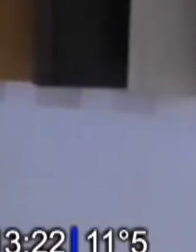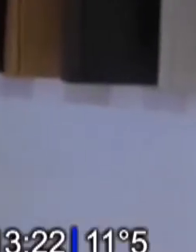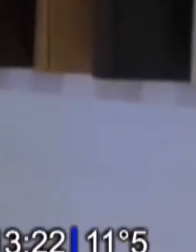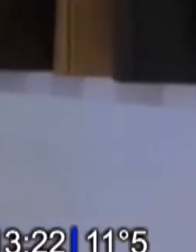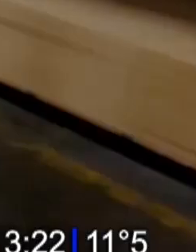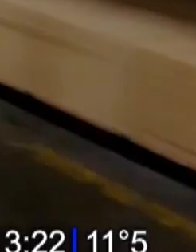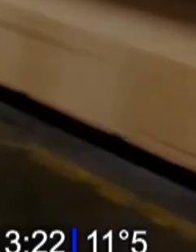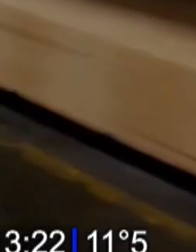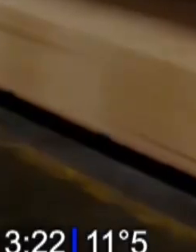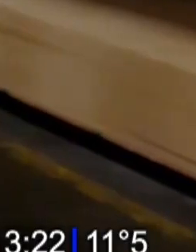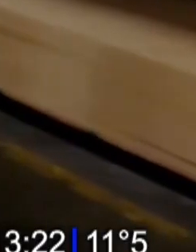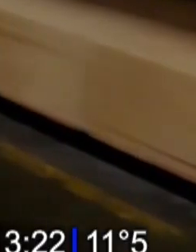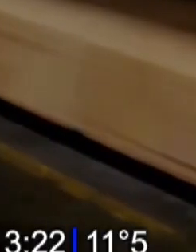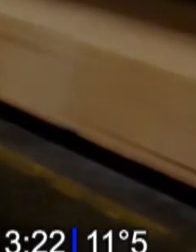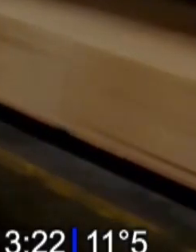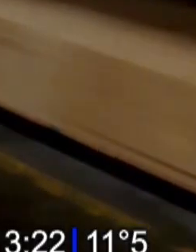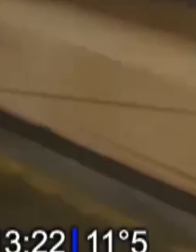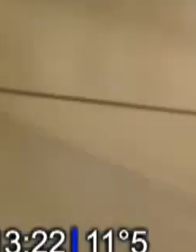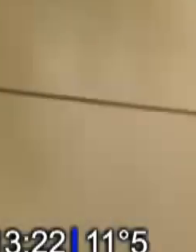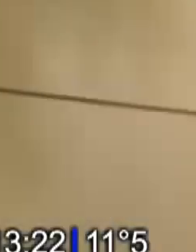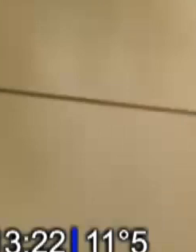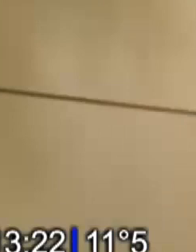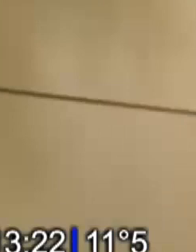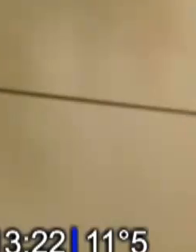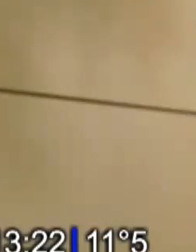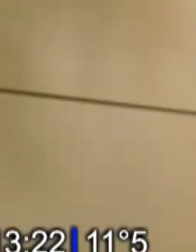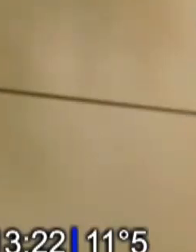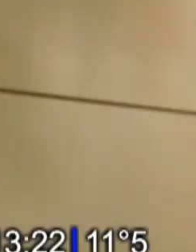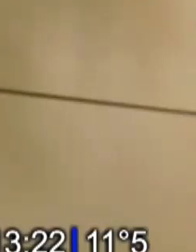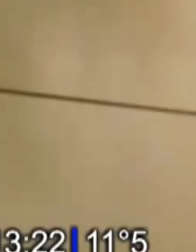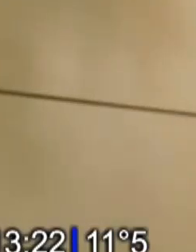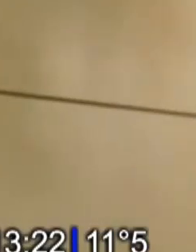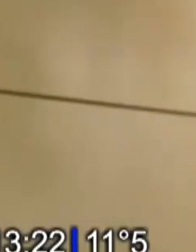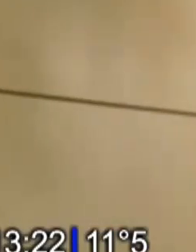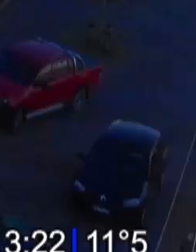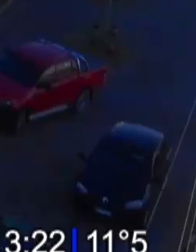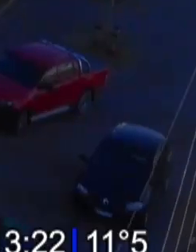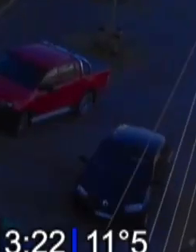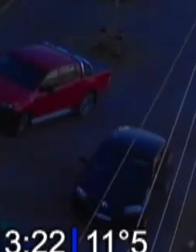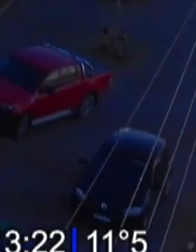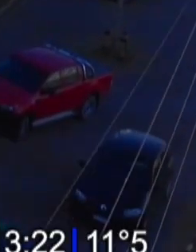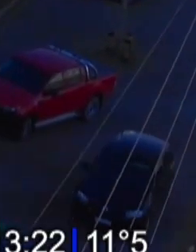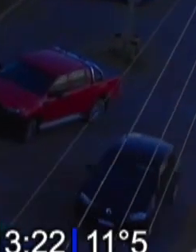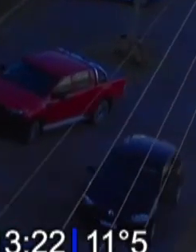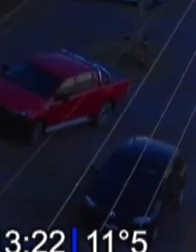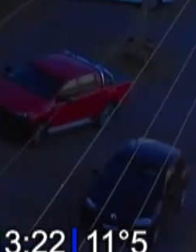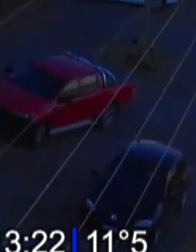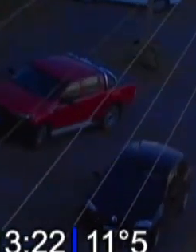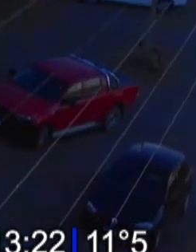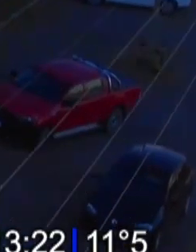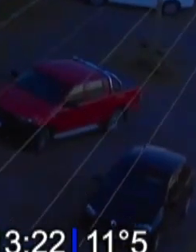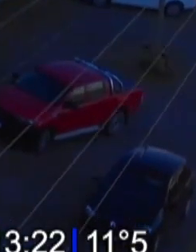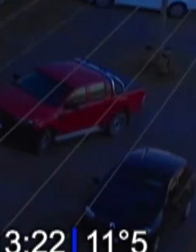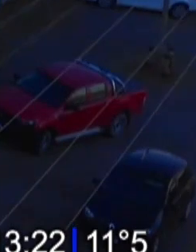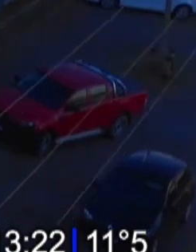tenemos enchapados en madera natural de distintas especies. Soy Agostina de Ventas de Gentile y estoy para ayudarte. Roberto Gentile. Solución